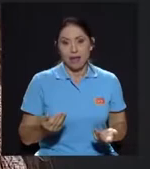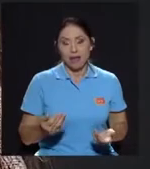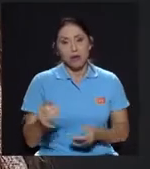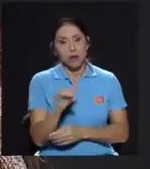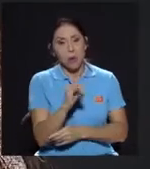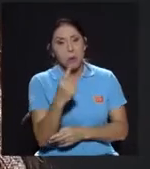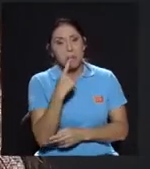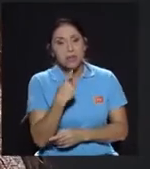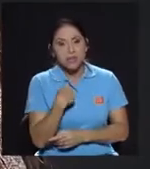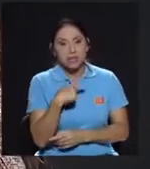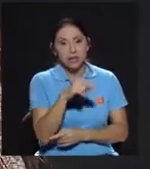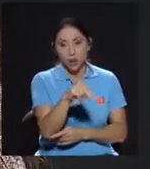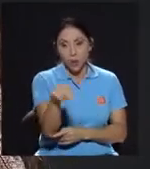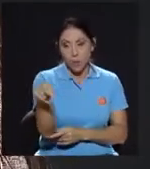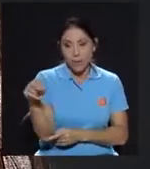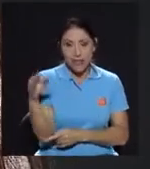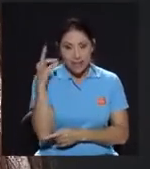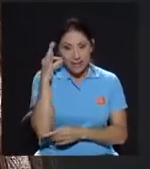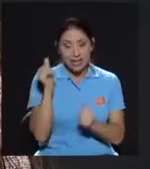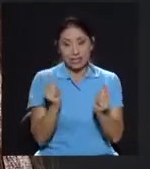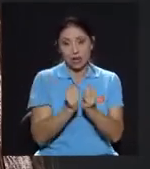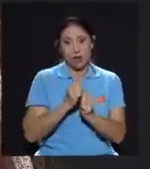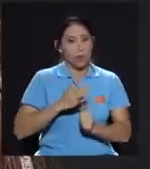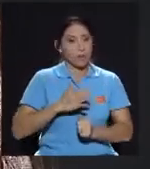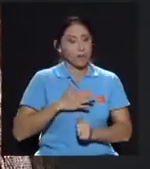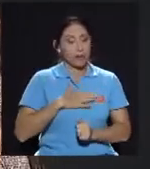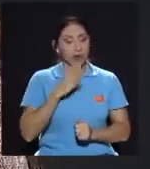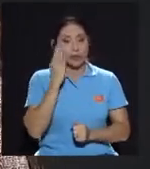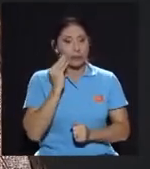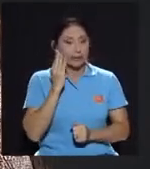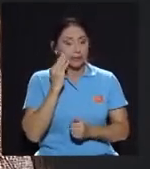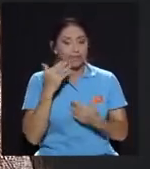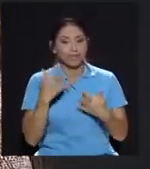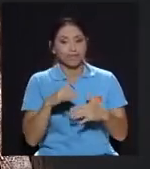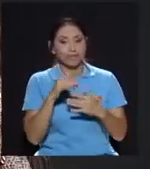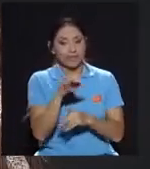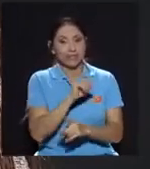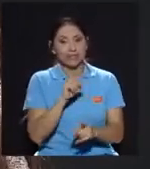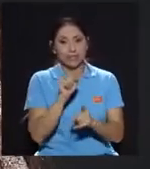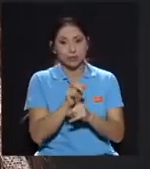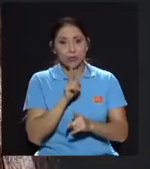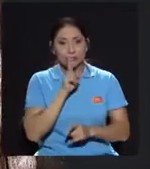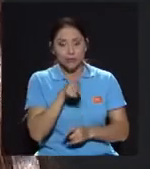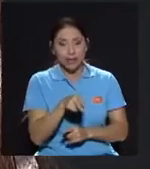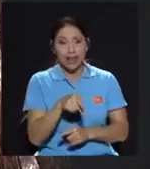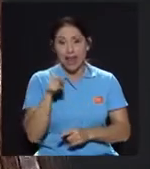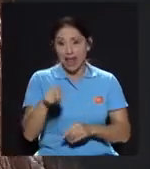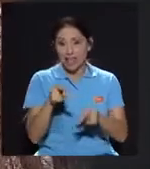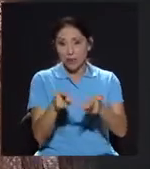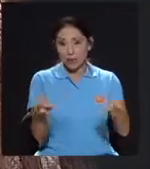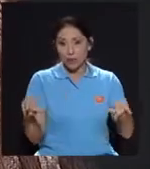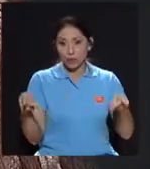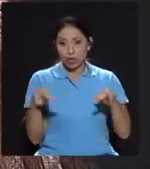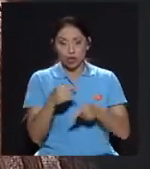que han pasado también junto conmigo en realidad en un mundo donde la posición gerencial ocupada por mujeres no es